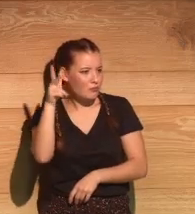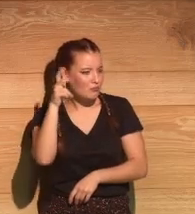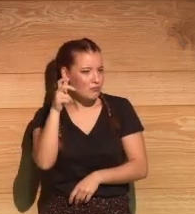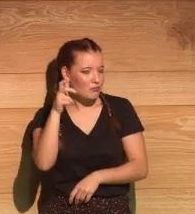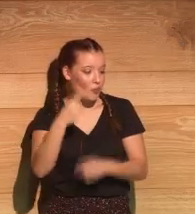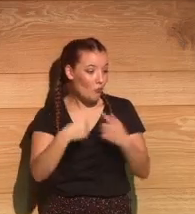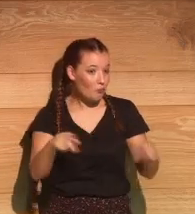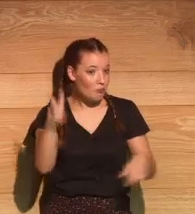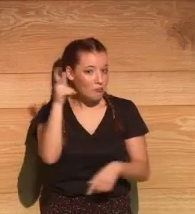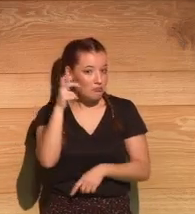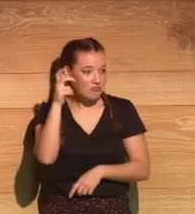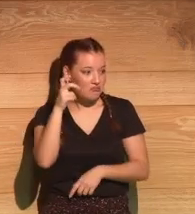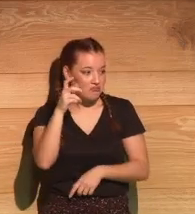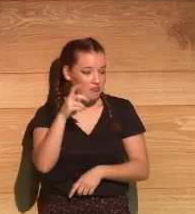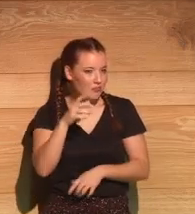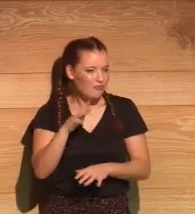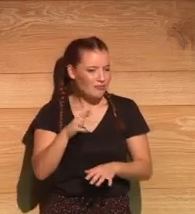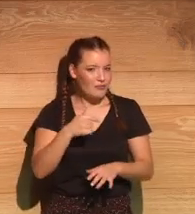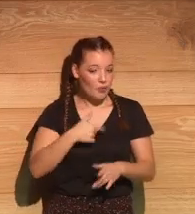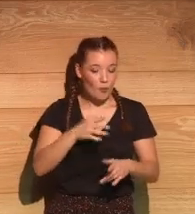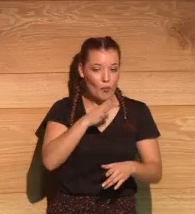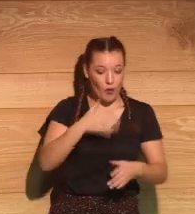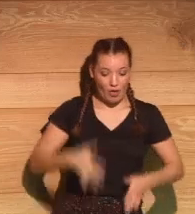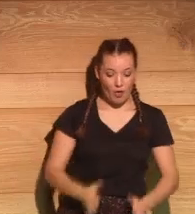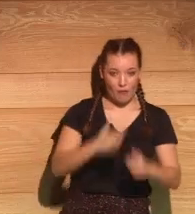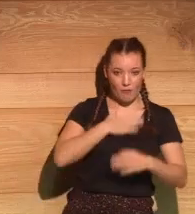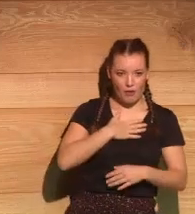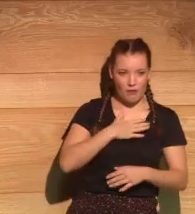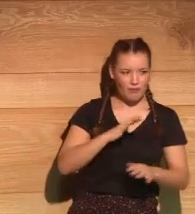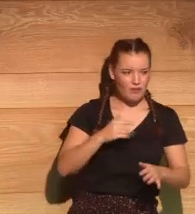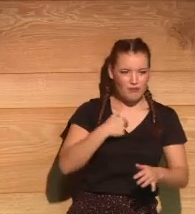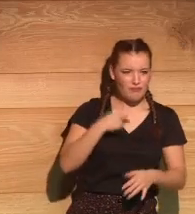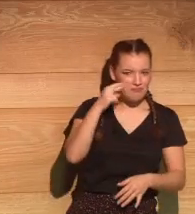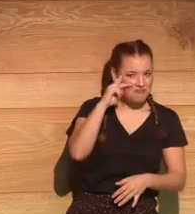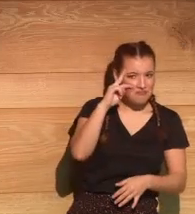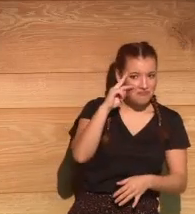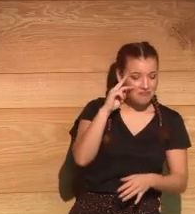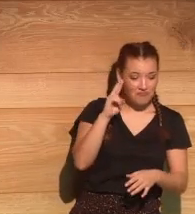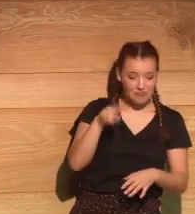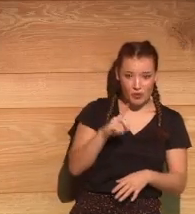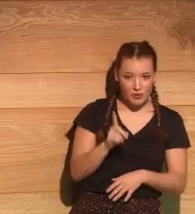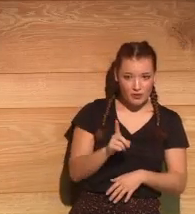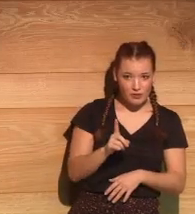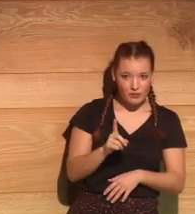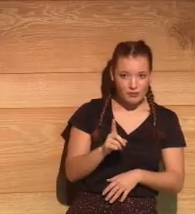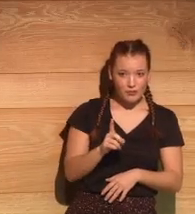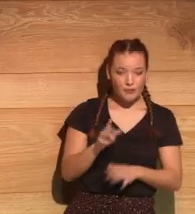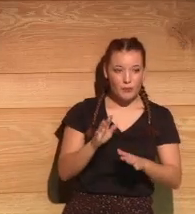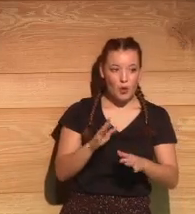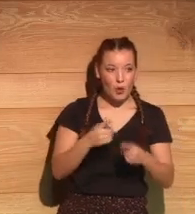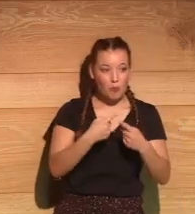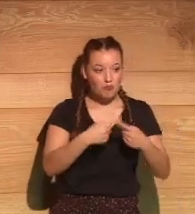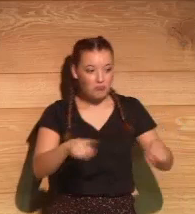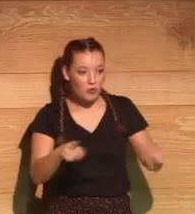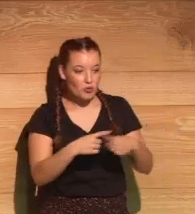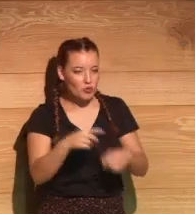casa pues muchísimo a través de mis hijos, pero no es mi experiencia. Y sin embargo hay sonidos